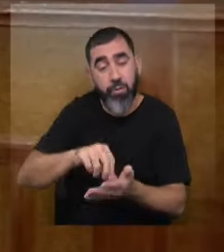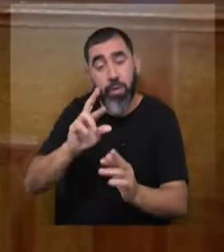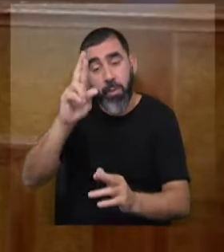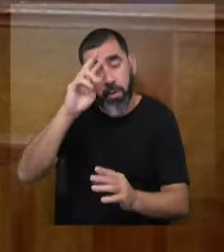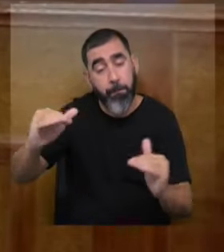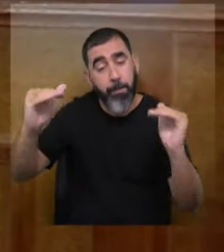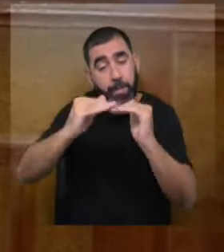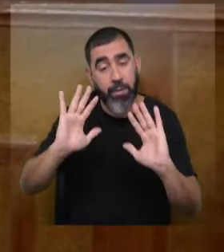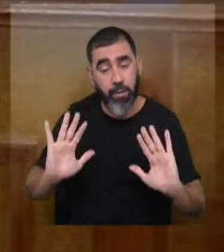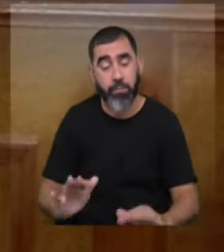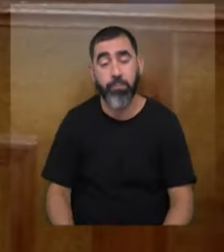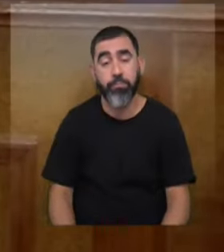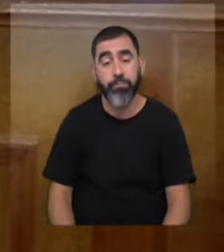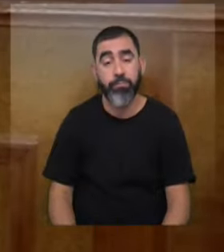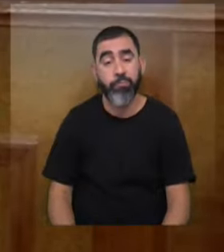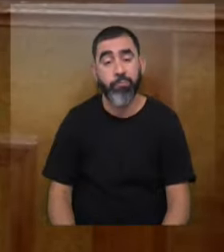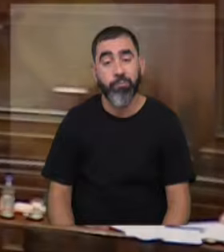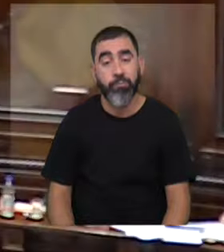respetarlo.